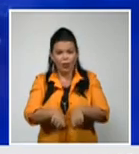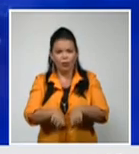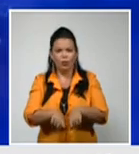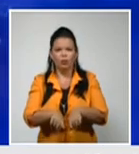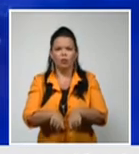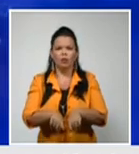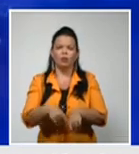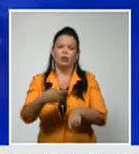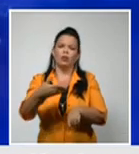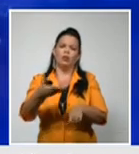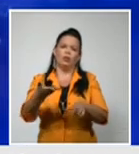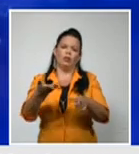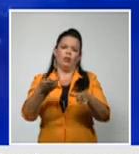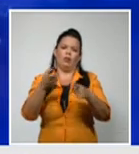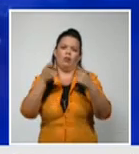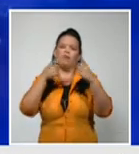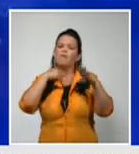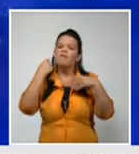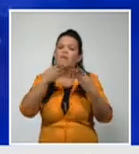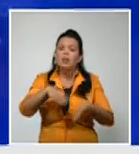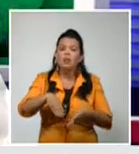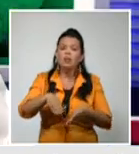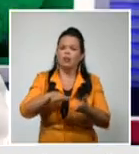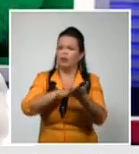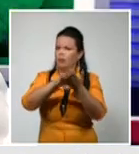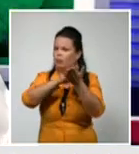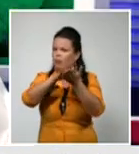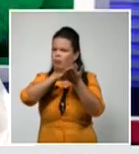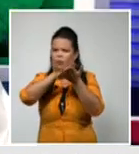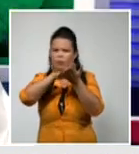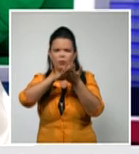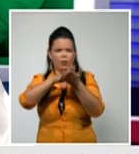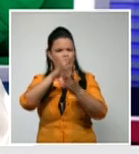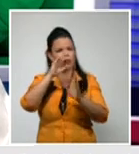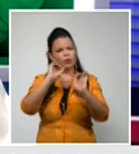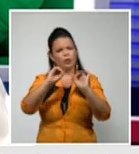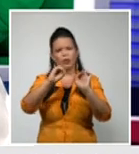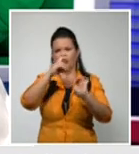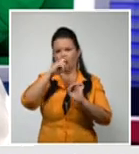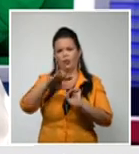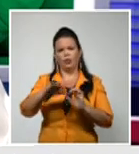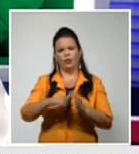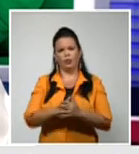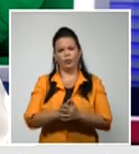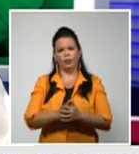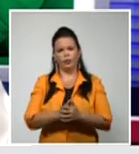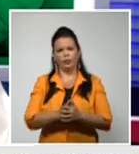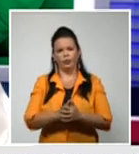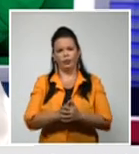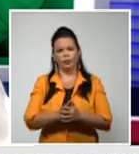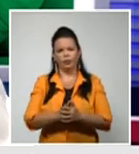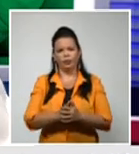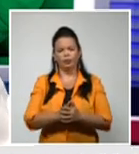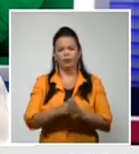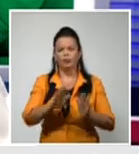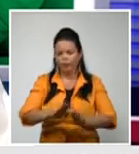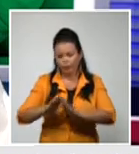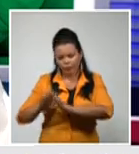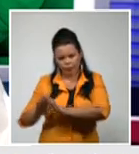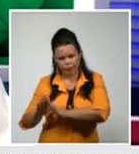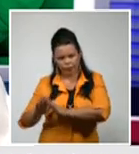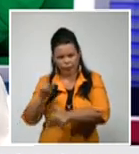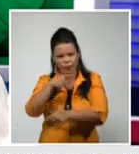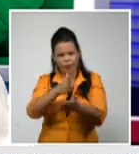fallecer ninguno en este grupo de edad. Tú lo expresabas, Lázaro, el mundo, todo el